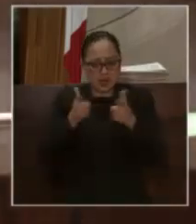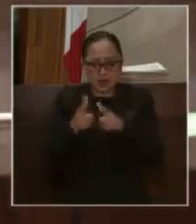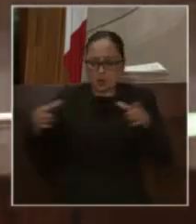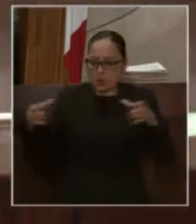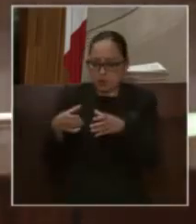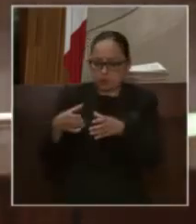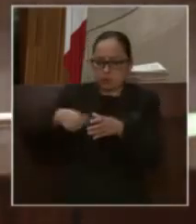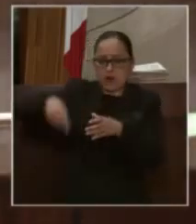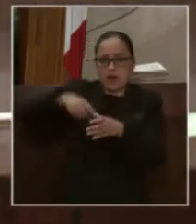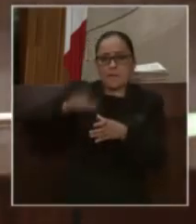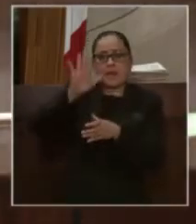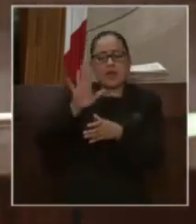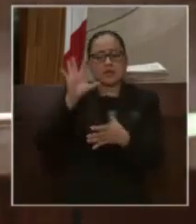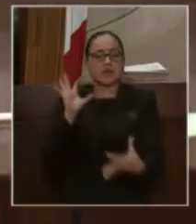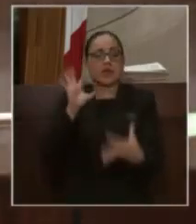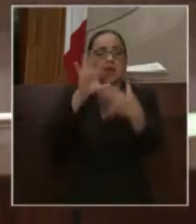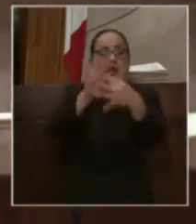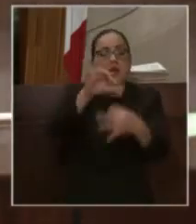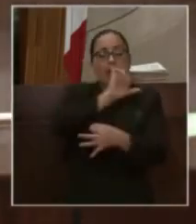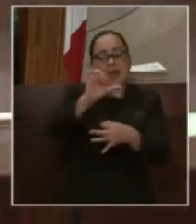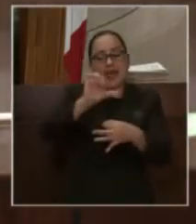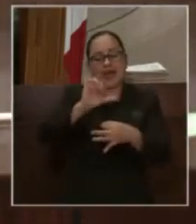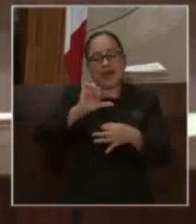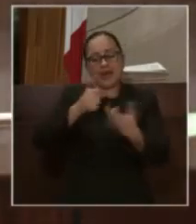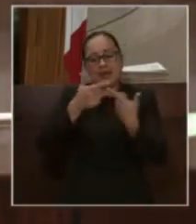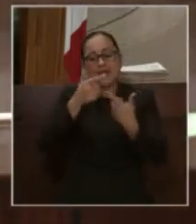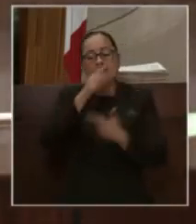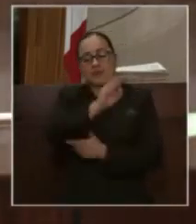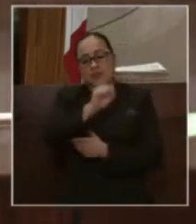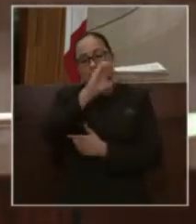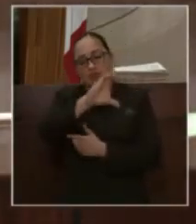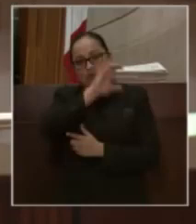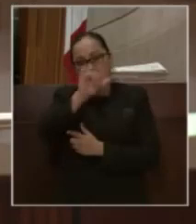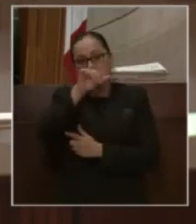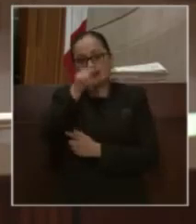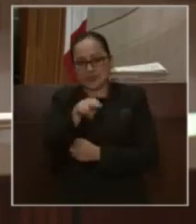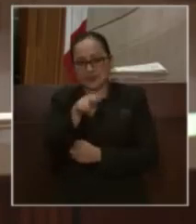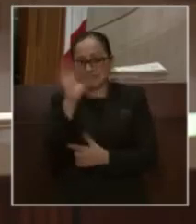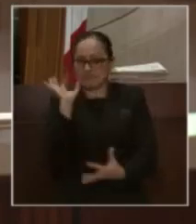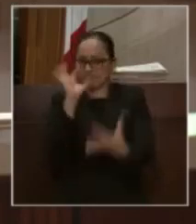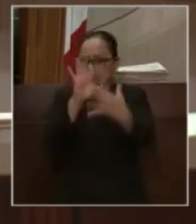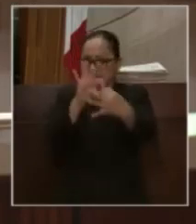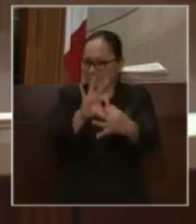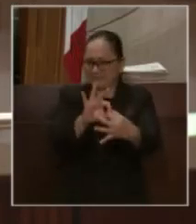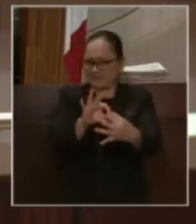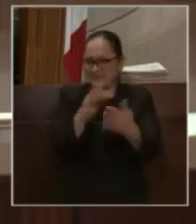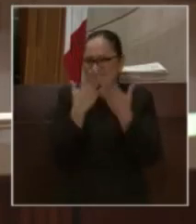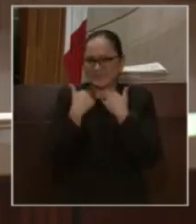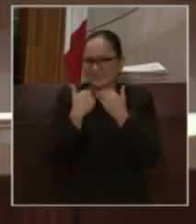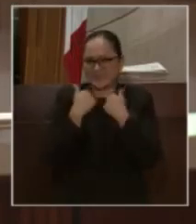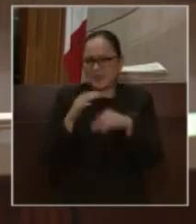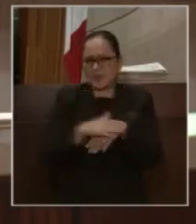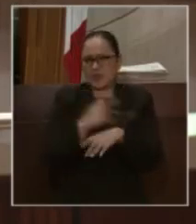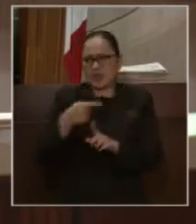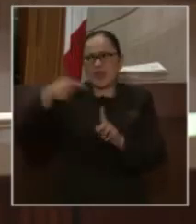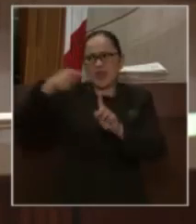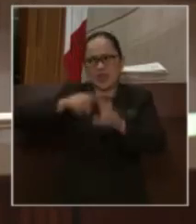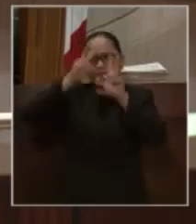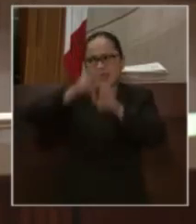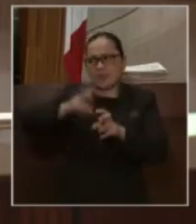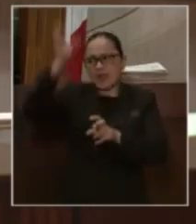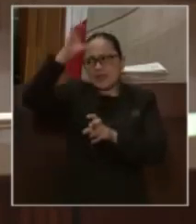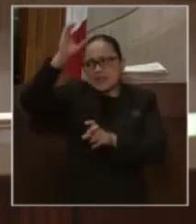tienen la calidad de amigos de la Corte, toda vez que no tienen una finalidad estrictamente científica